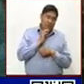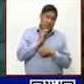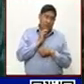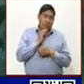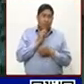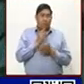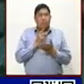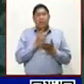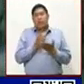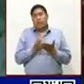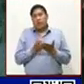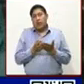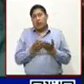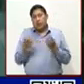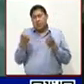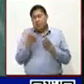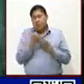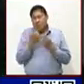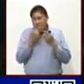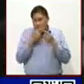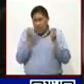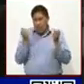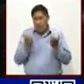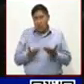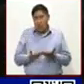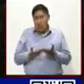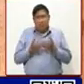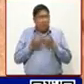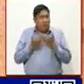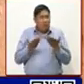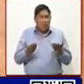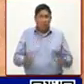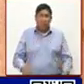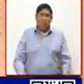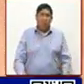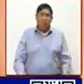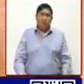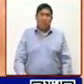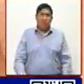Tengo miedo a lastimar, pues también dijo, venga, pues yo estoy pendejando.